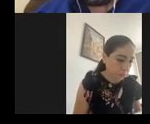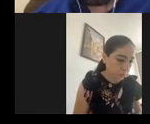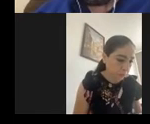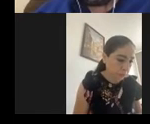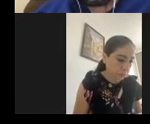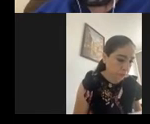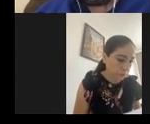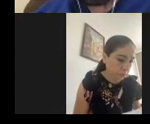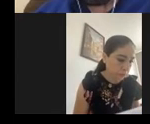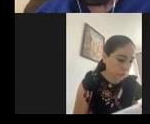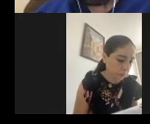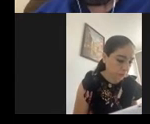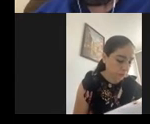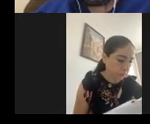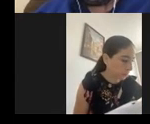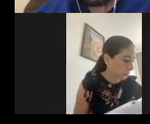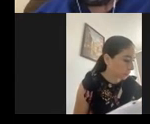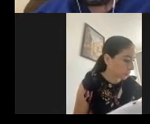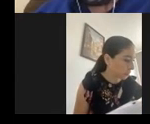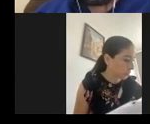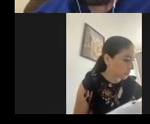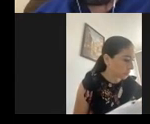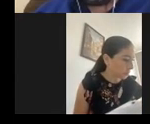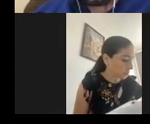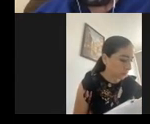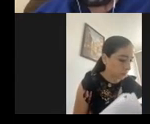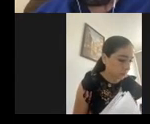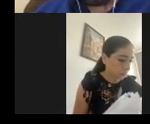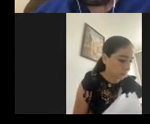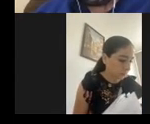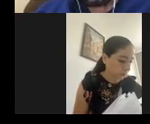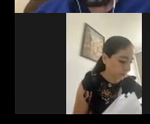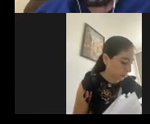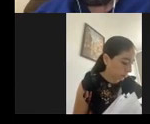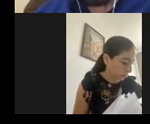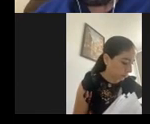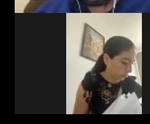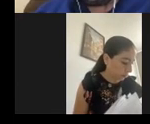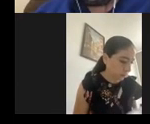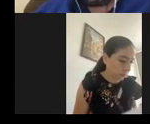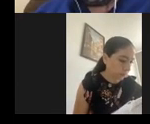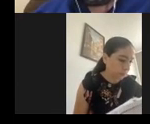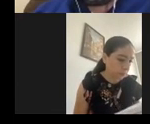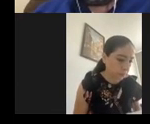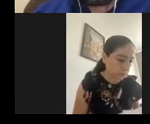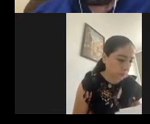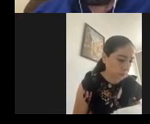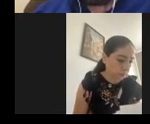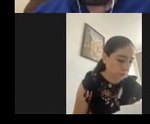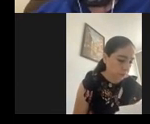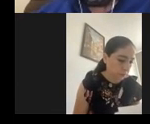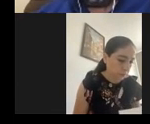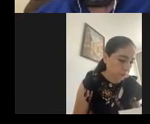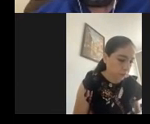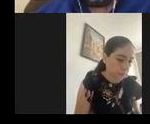empezar a aplicar ese dinero. Bueno, a la hora de empezar a platicar, independientemente de por qué quedó la banqueta mocha o la